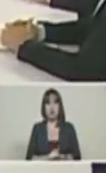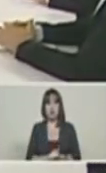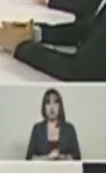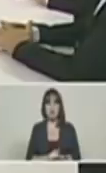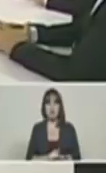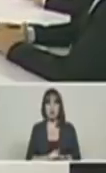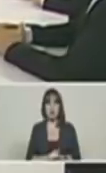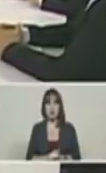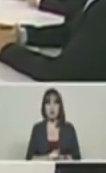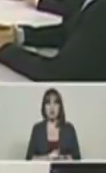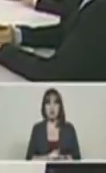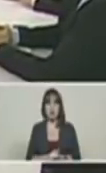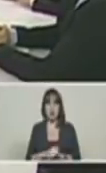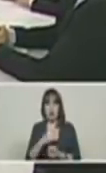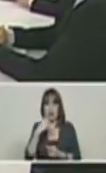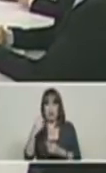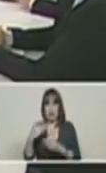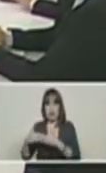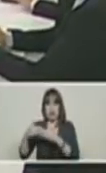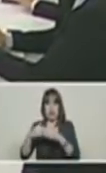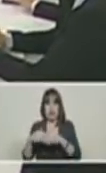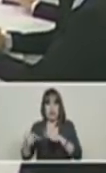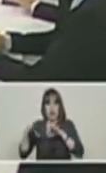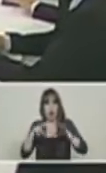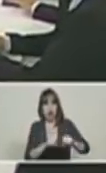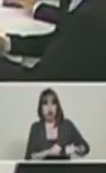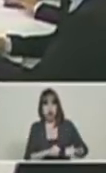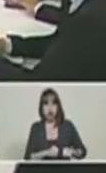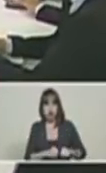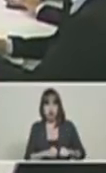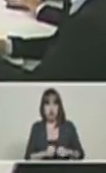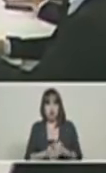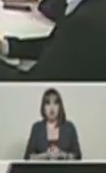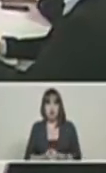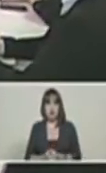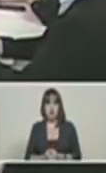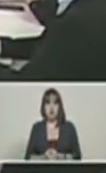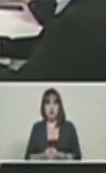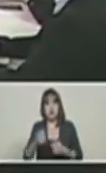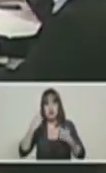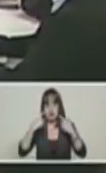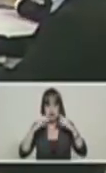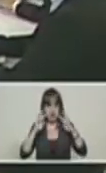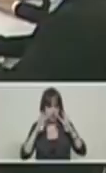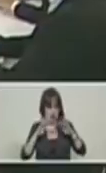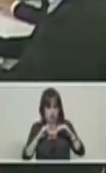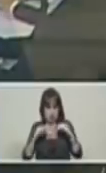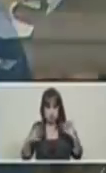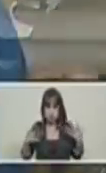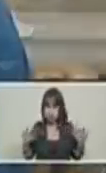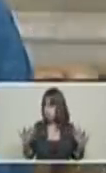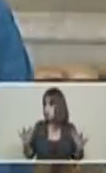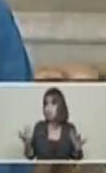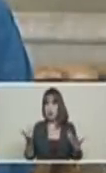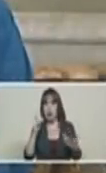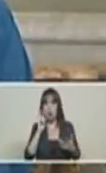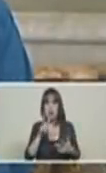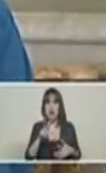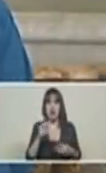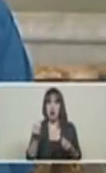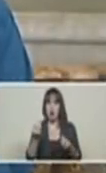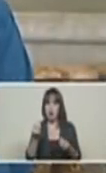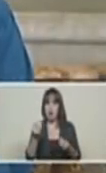llámense capitalista, a veces nos pasa, compañero, invisible por debajo. No podemos dejar que